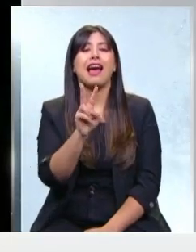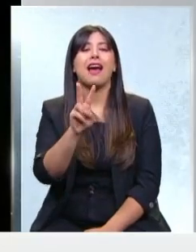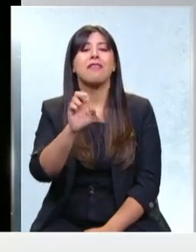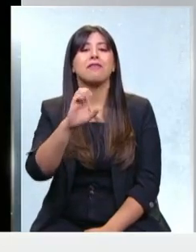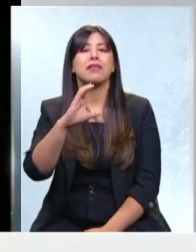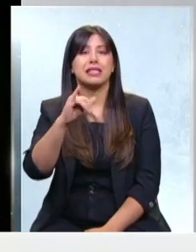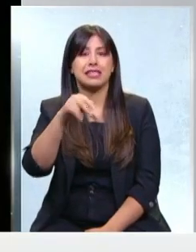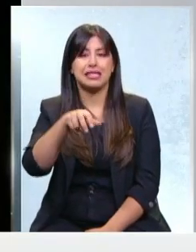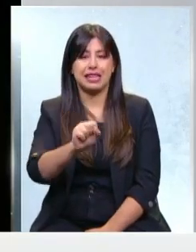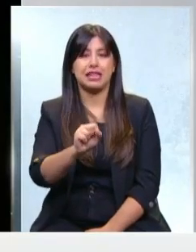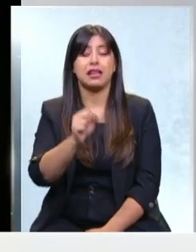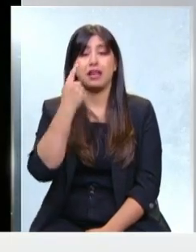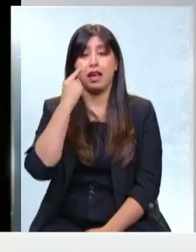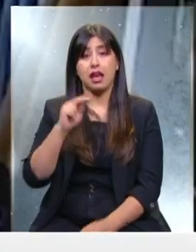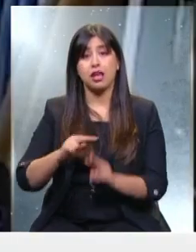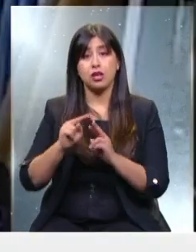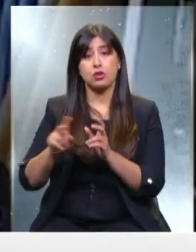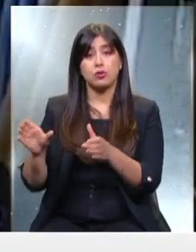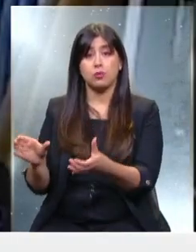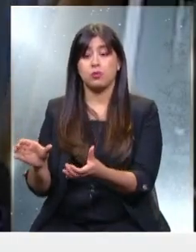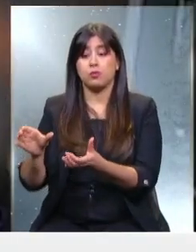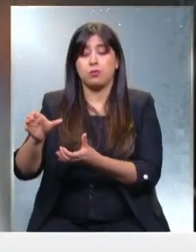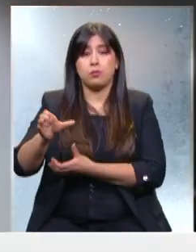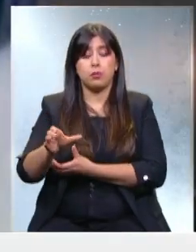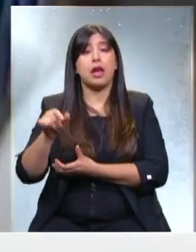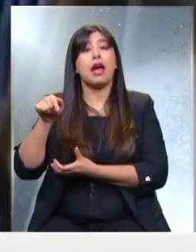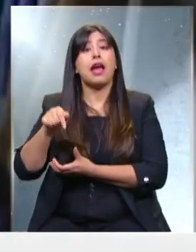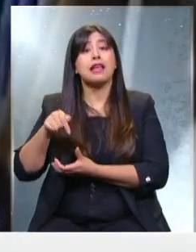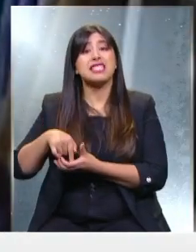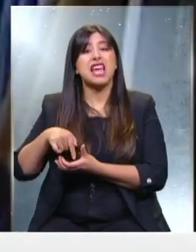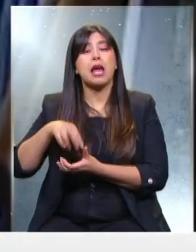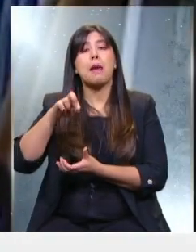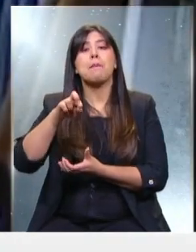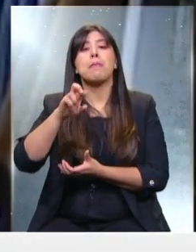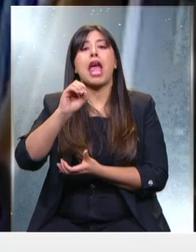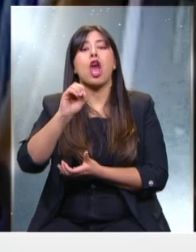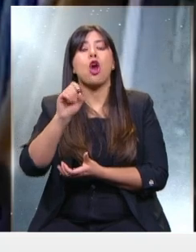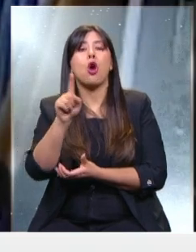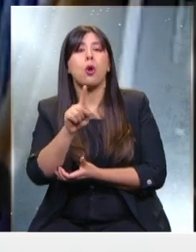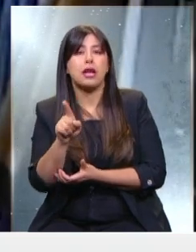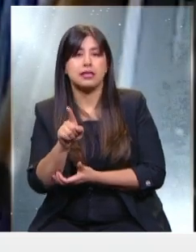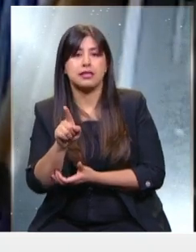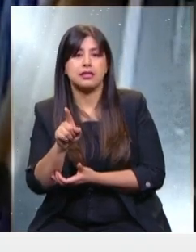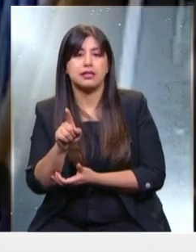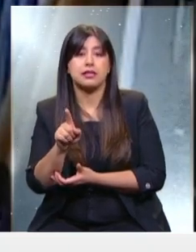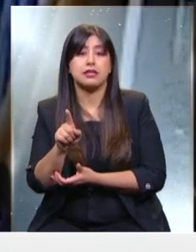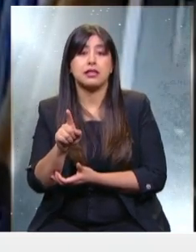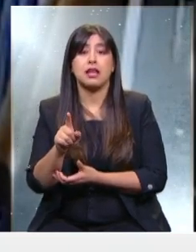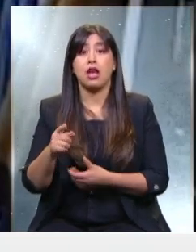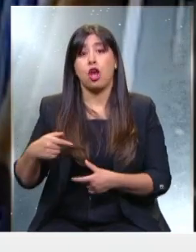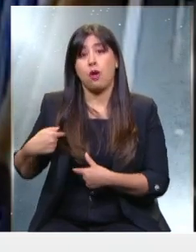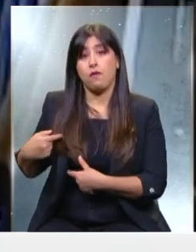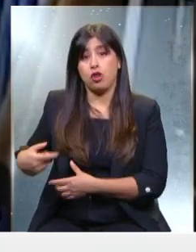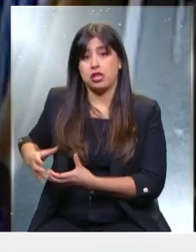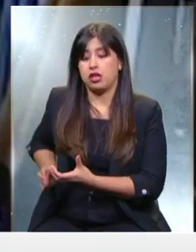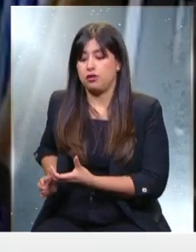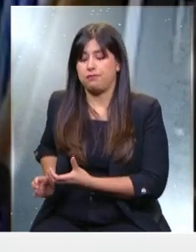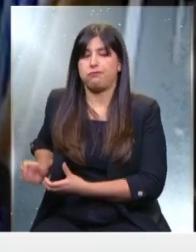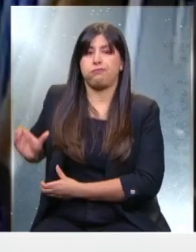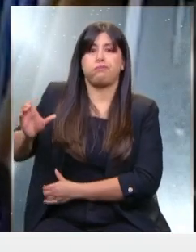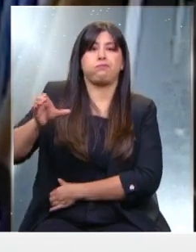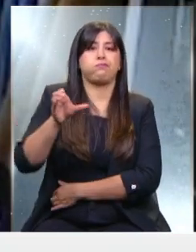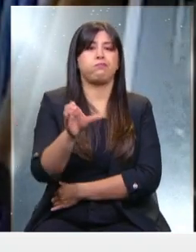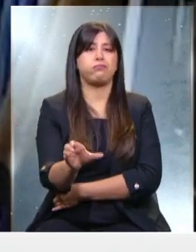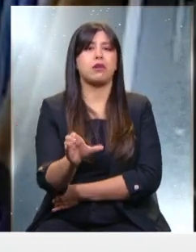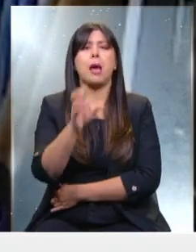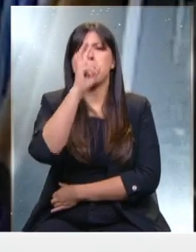el terminal de pago POS que se encontraba sobre uno de los estantes y desde el bolsillo de su polerón dejó en el lugar